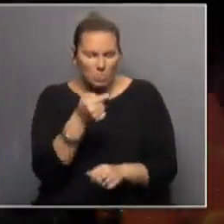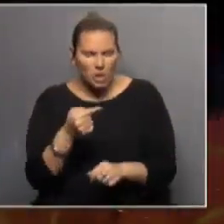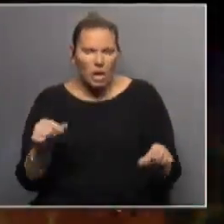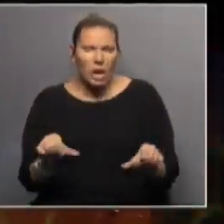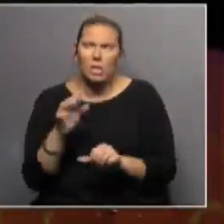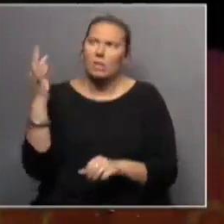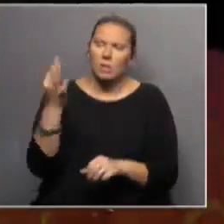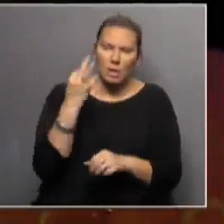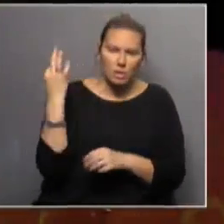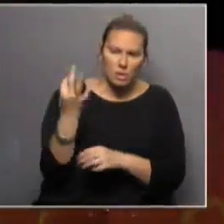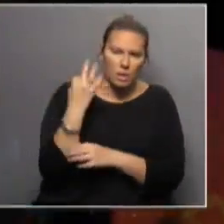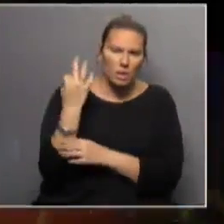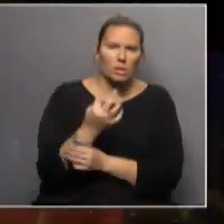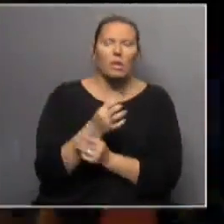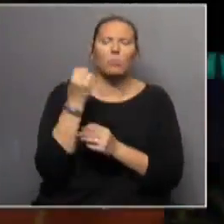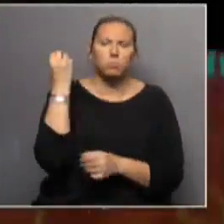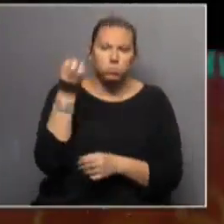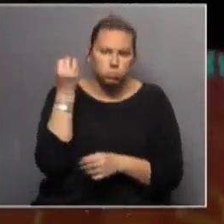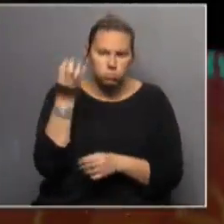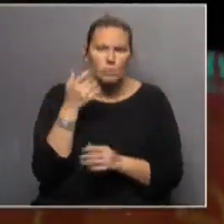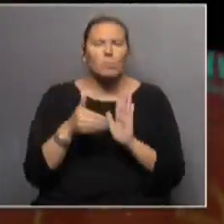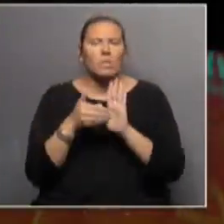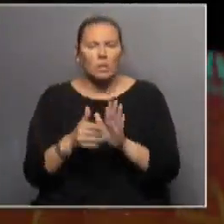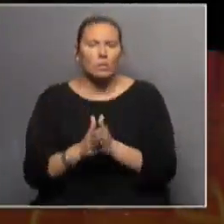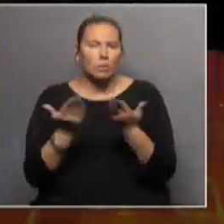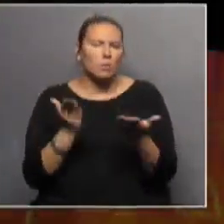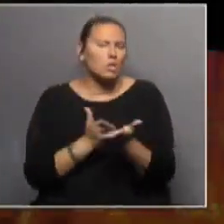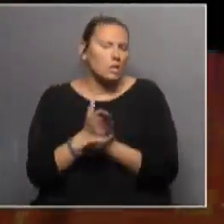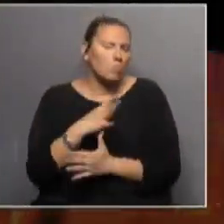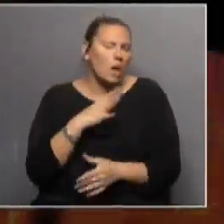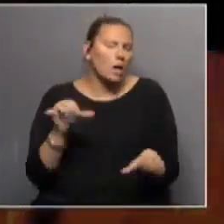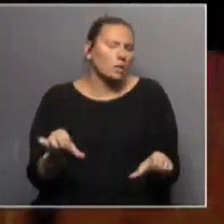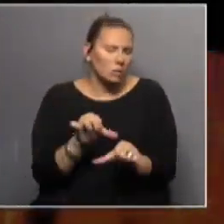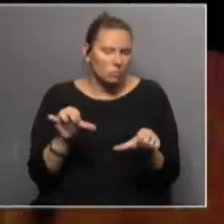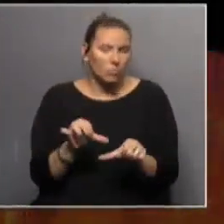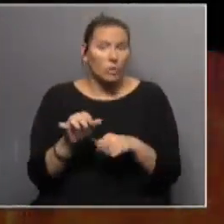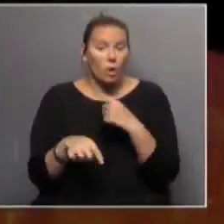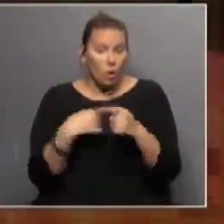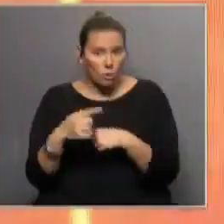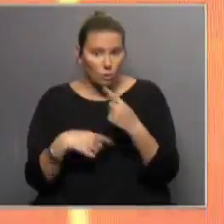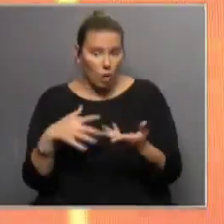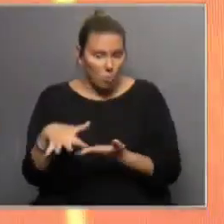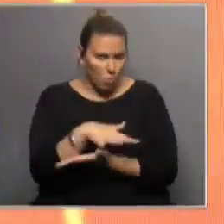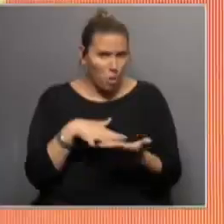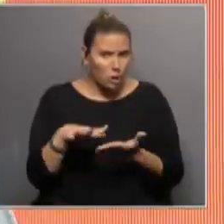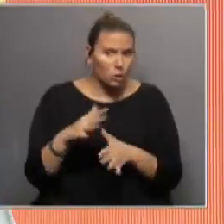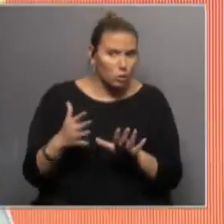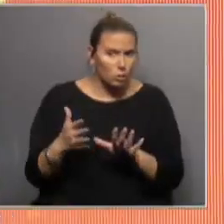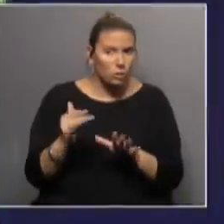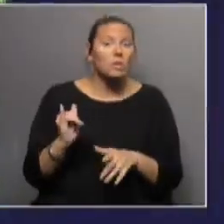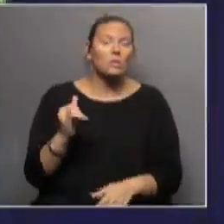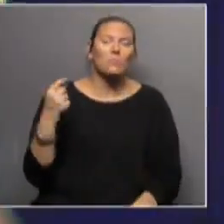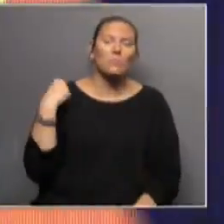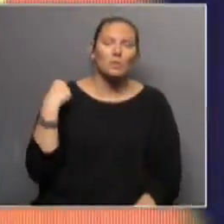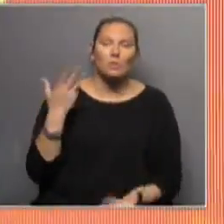Tiene talleres, charlas, presentaciones de libros. Todas las semanas siempre hay algo. Muy bien. Y bueno, y seguimos ahí por ese barrio, ¿no? Seguimos por Pocitó.